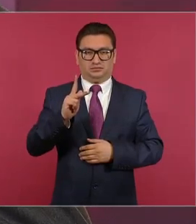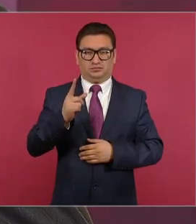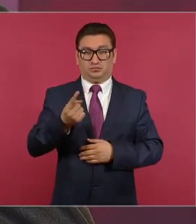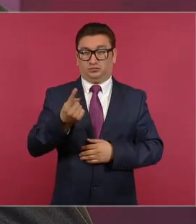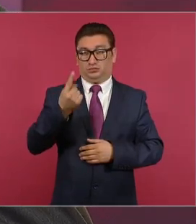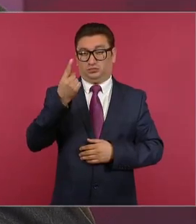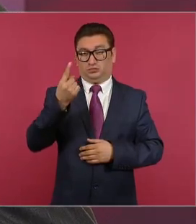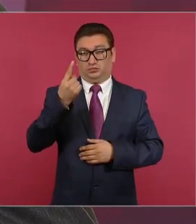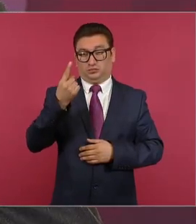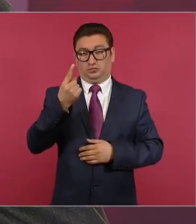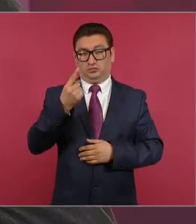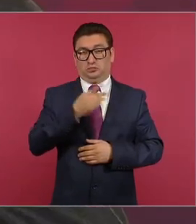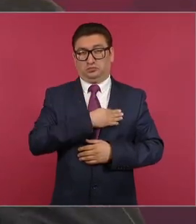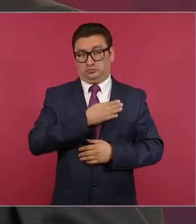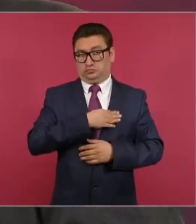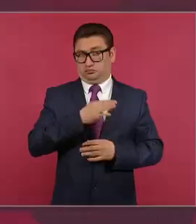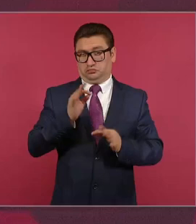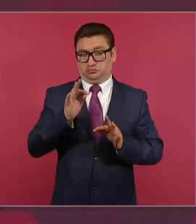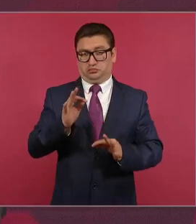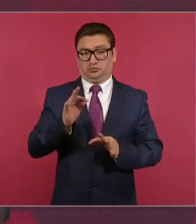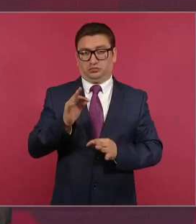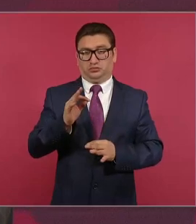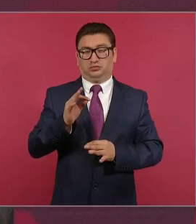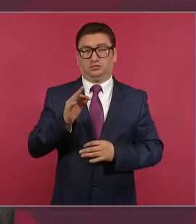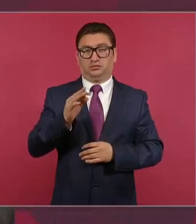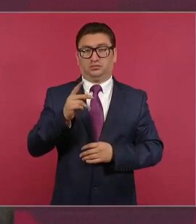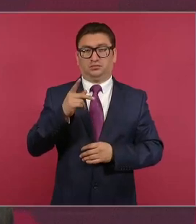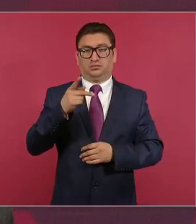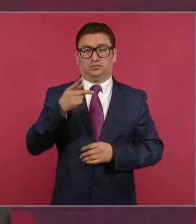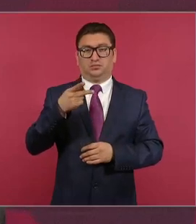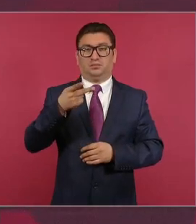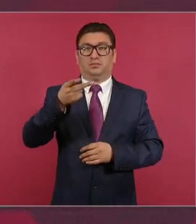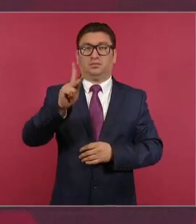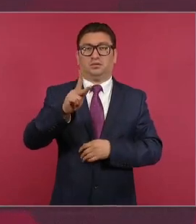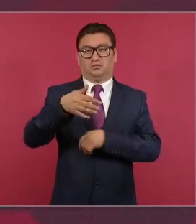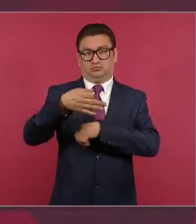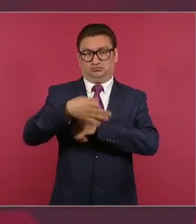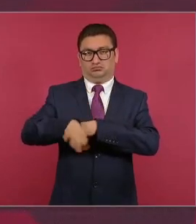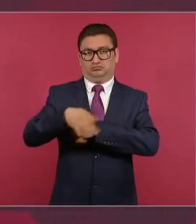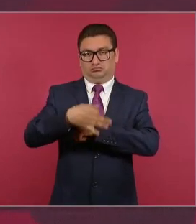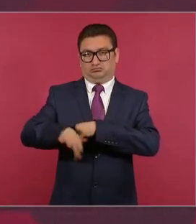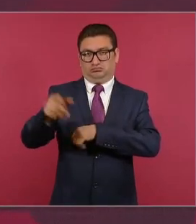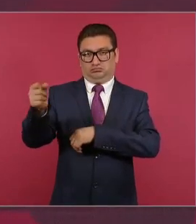uno bueno, pero fue interino.